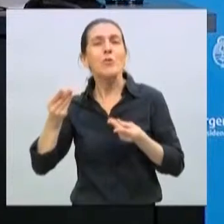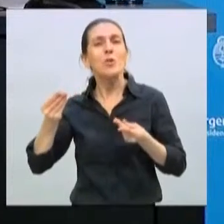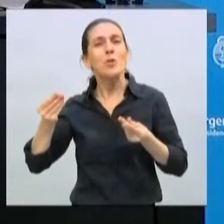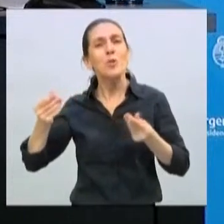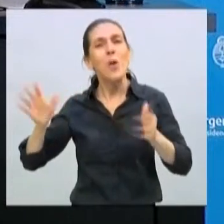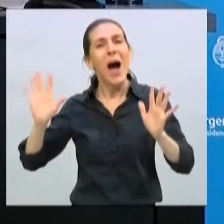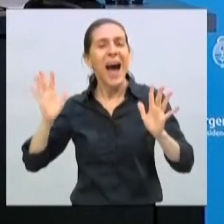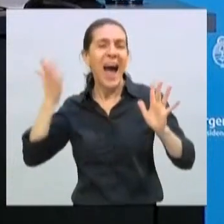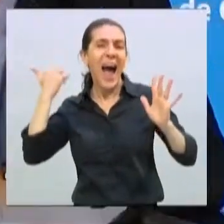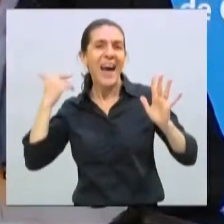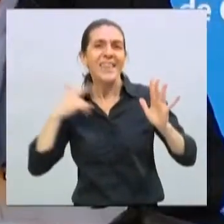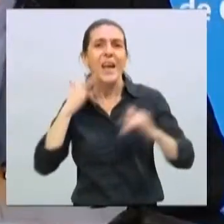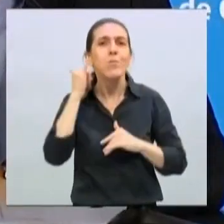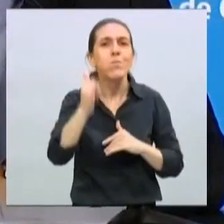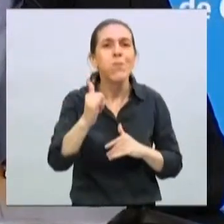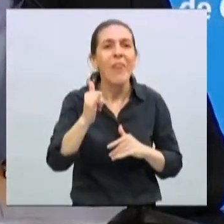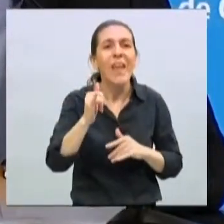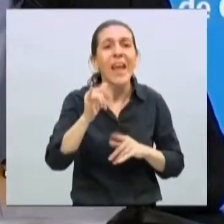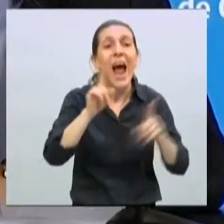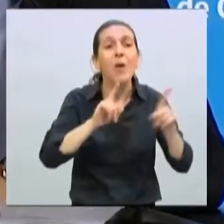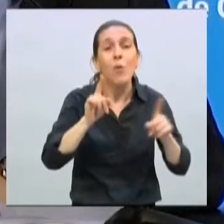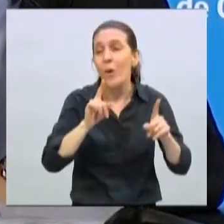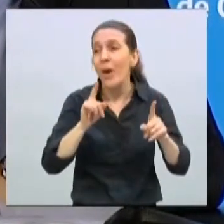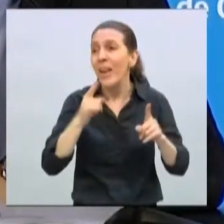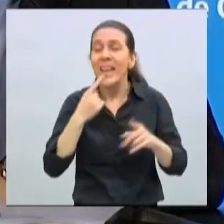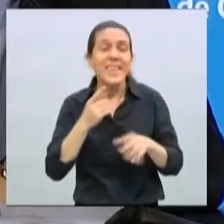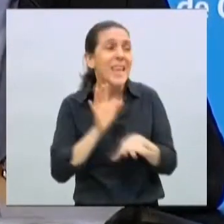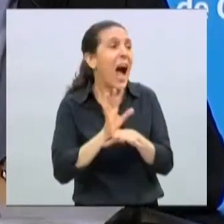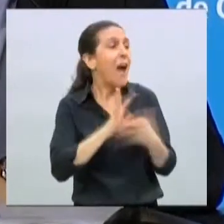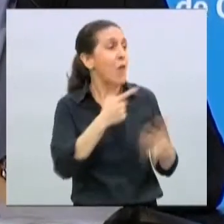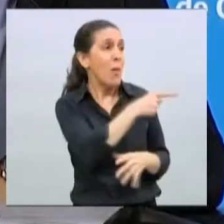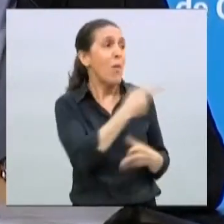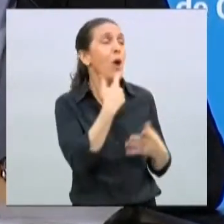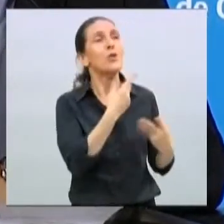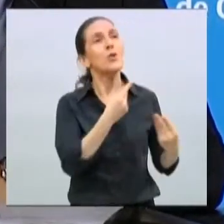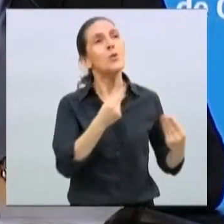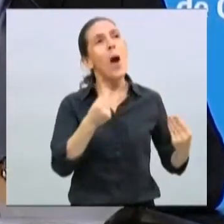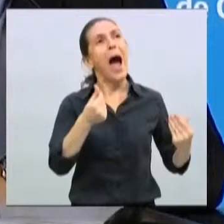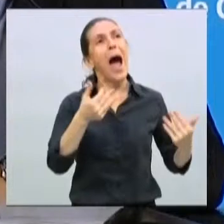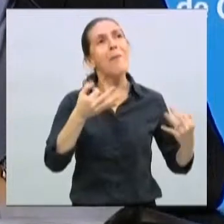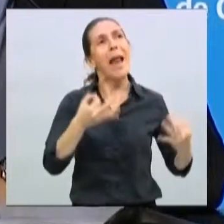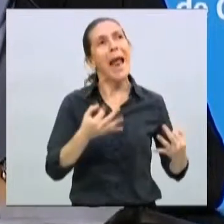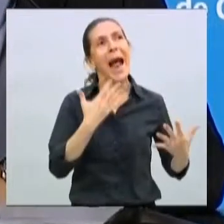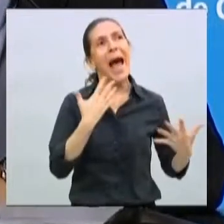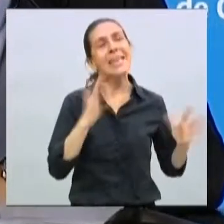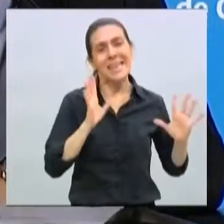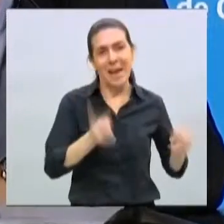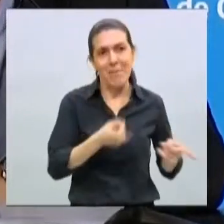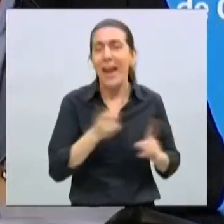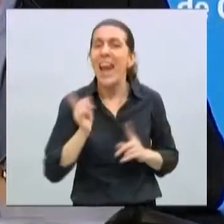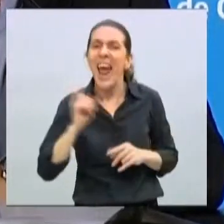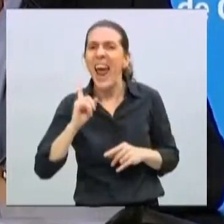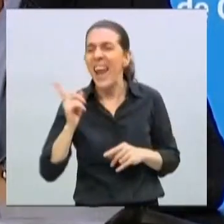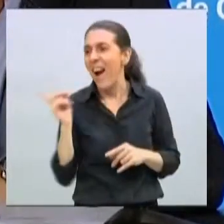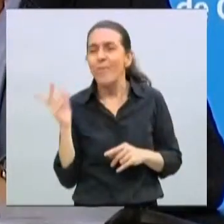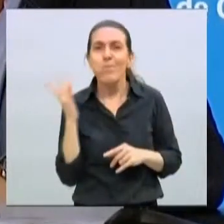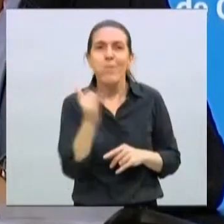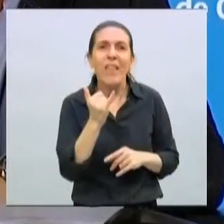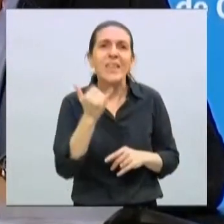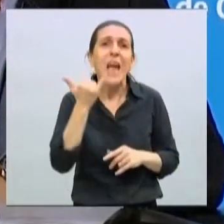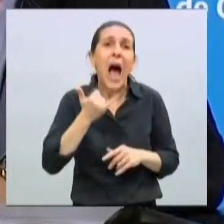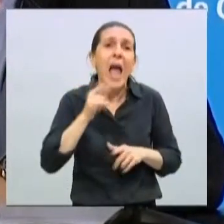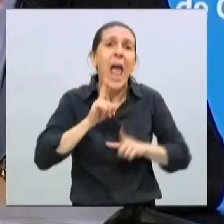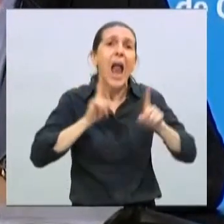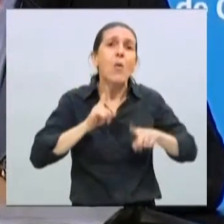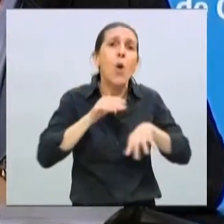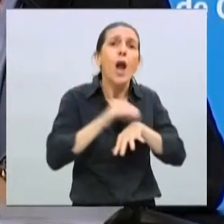cuando dijo que algunos tenemos No pierdas la elegancia. No, pero cuando dijo que tenemos algunas